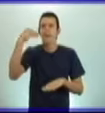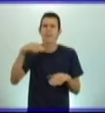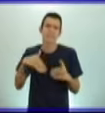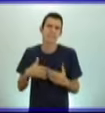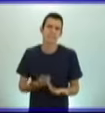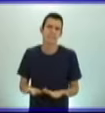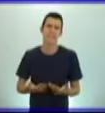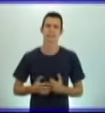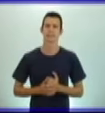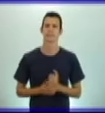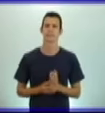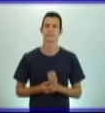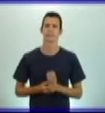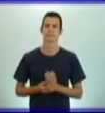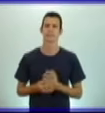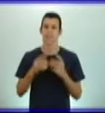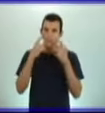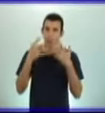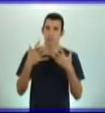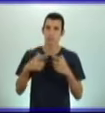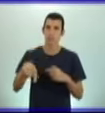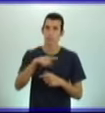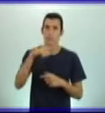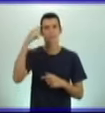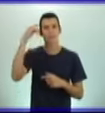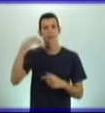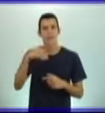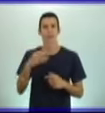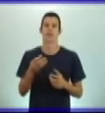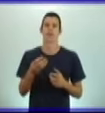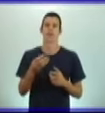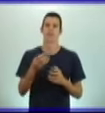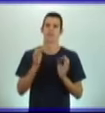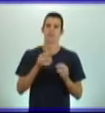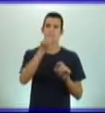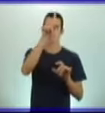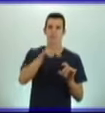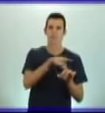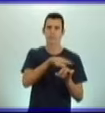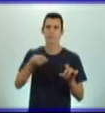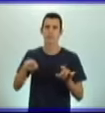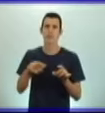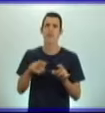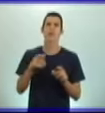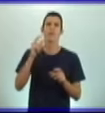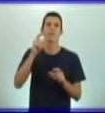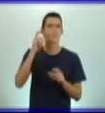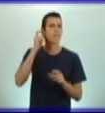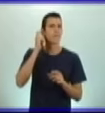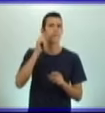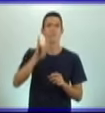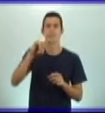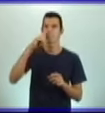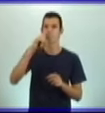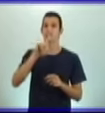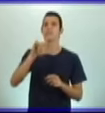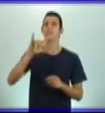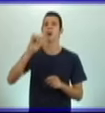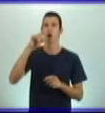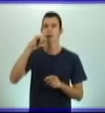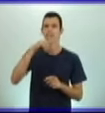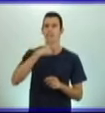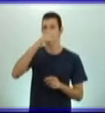las diferentes formas de definir las funciones, reconocer la simbología, terminología de las funciones, identificar las